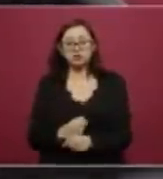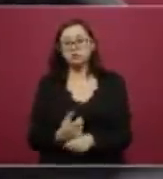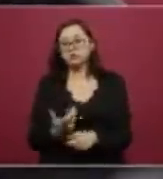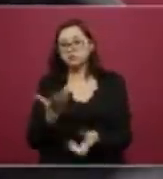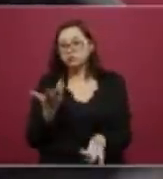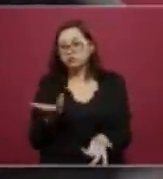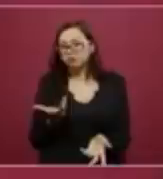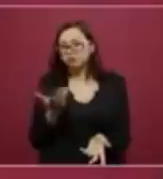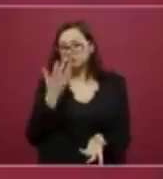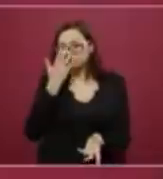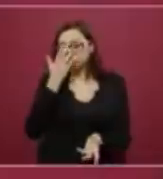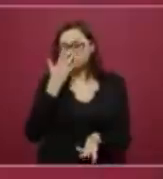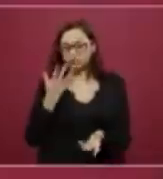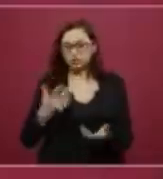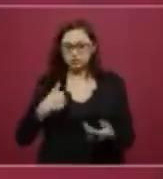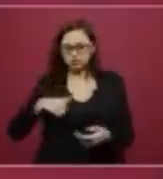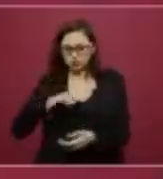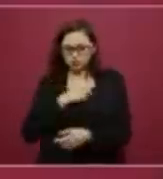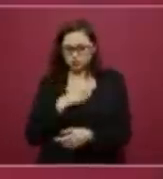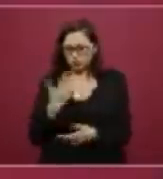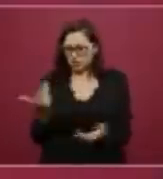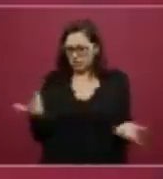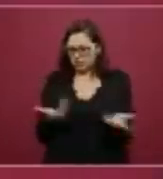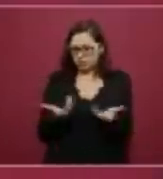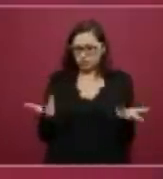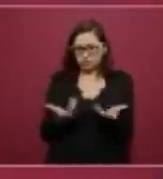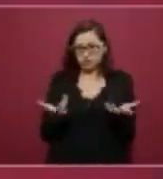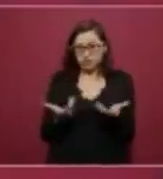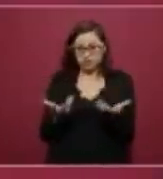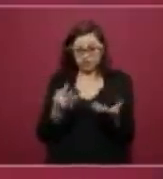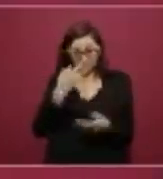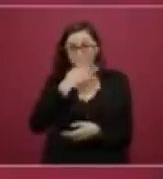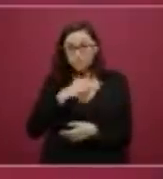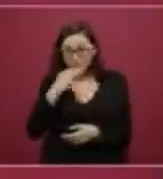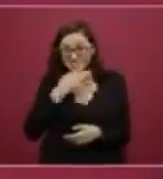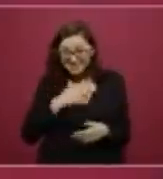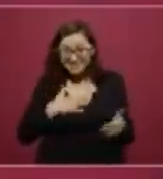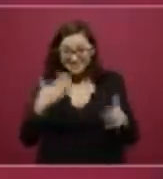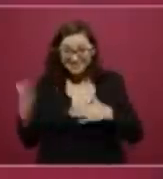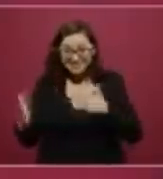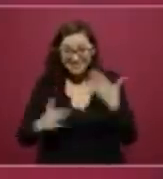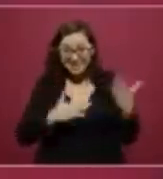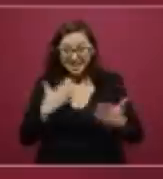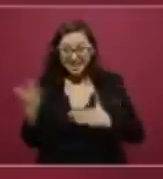tenemos que hacer, vamos a festejar, vamos a celebrar